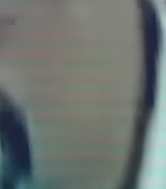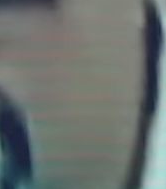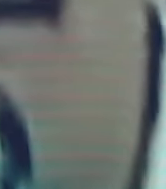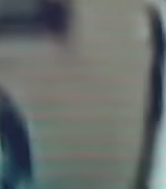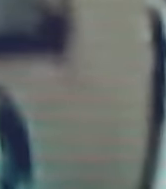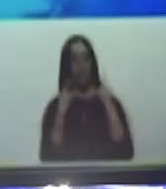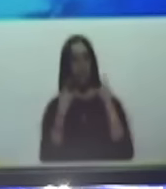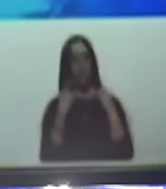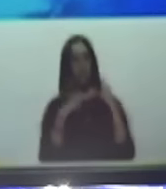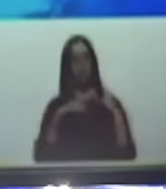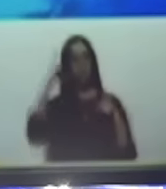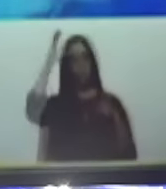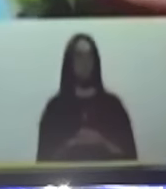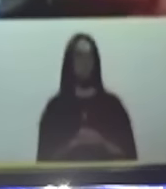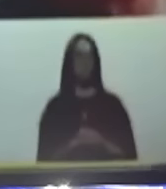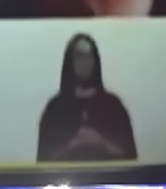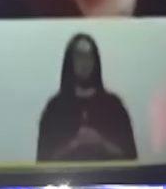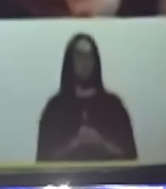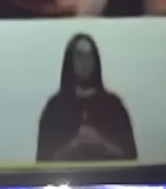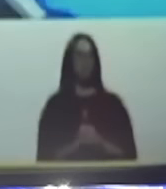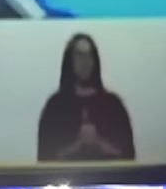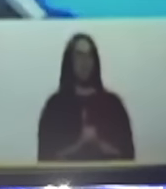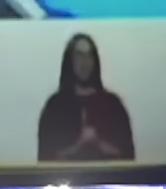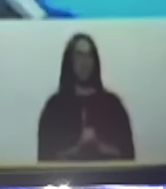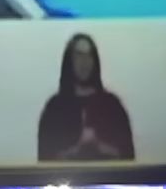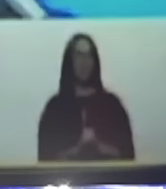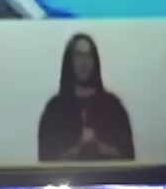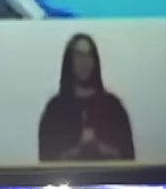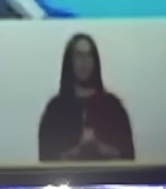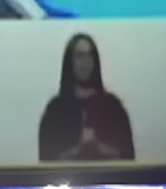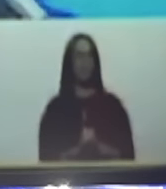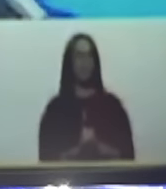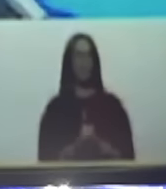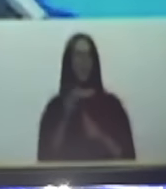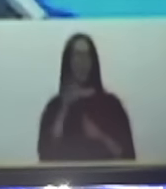pueblo lo que se pueda. Pero es que